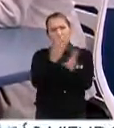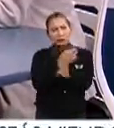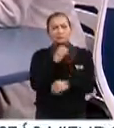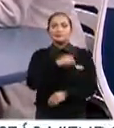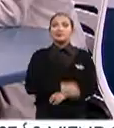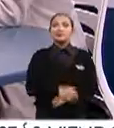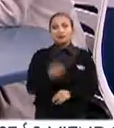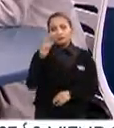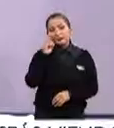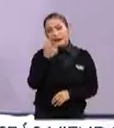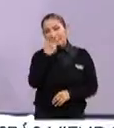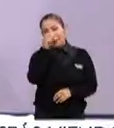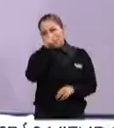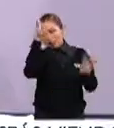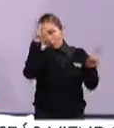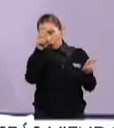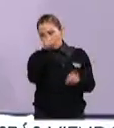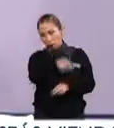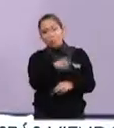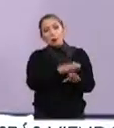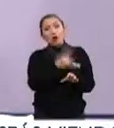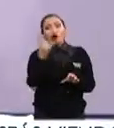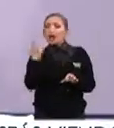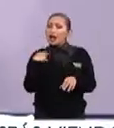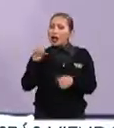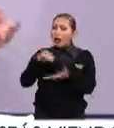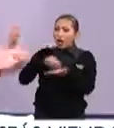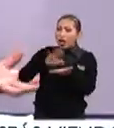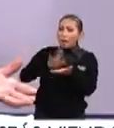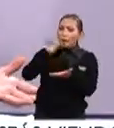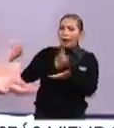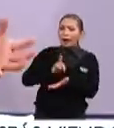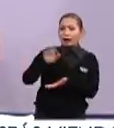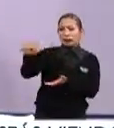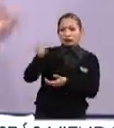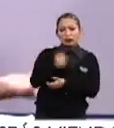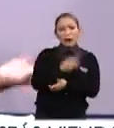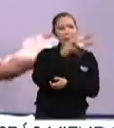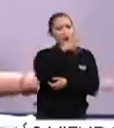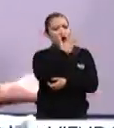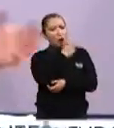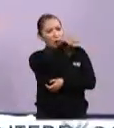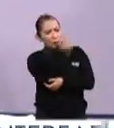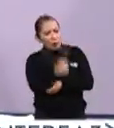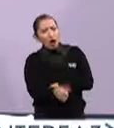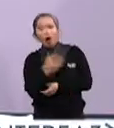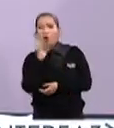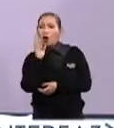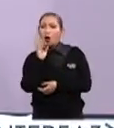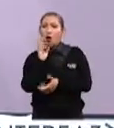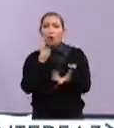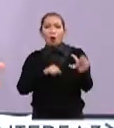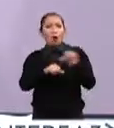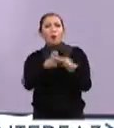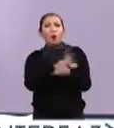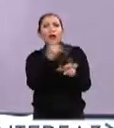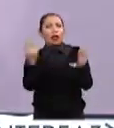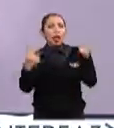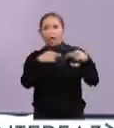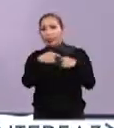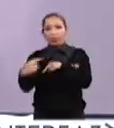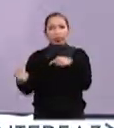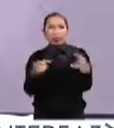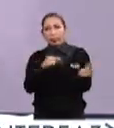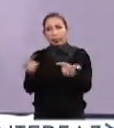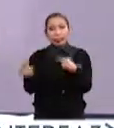que precisamente hablaban de esto, ¿no? ¿Por qué contratar a una mujer en vez de a un hombre o a un hombre en vez de a una mujer? Y se armaba